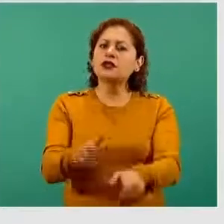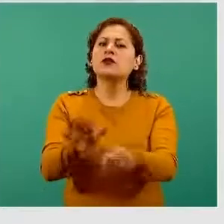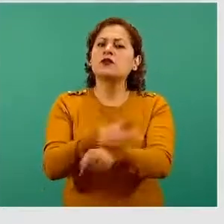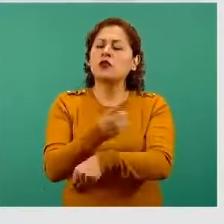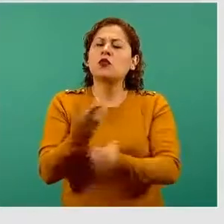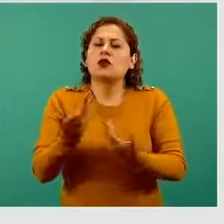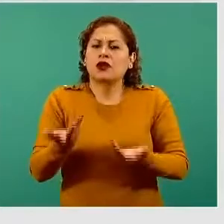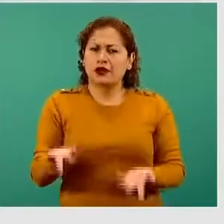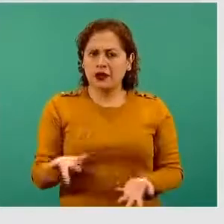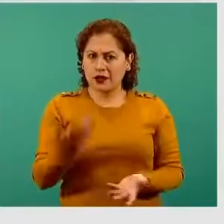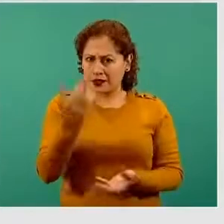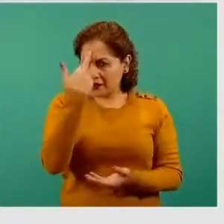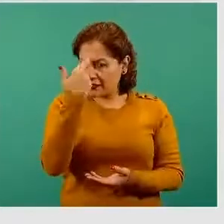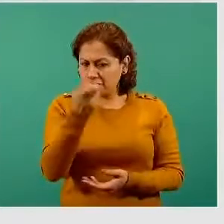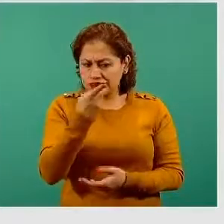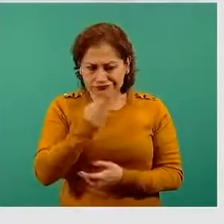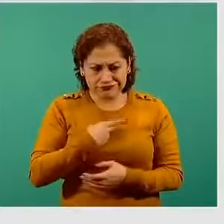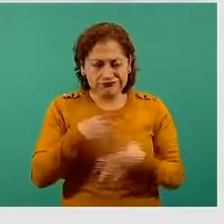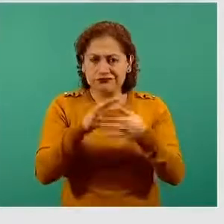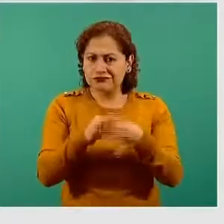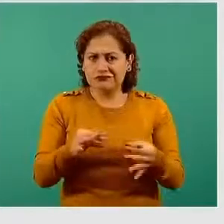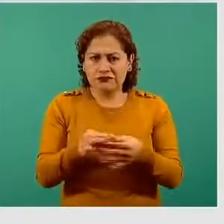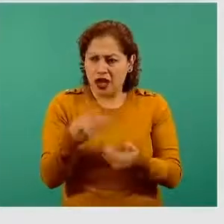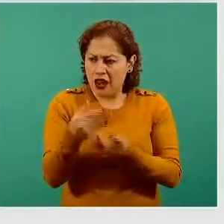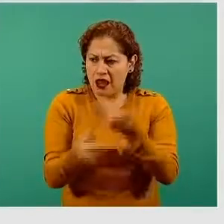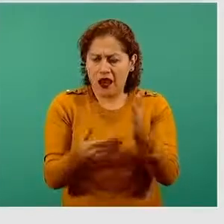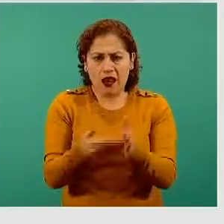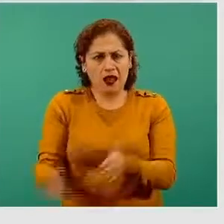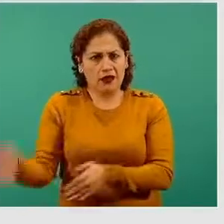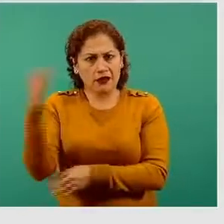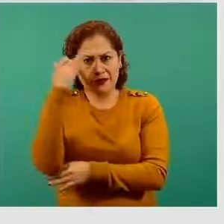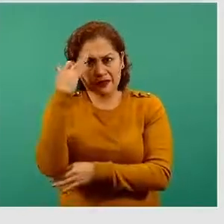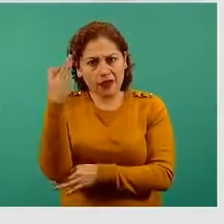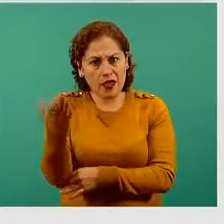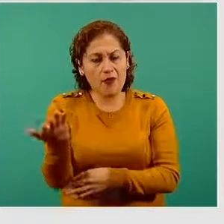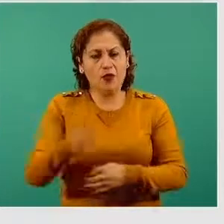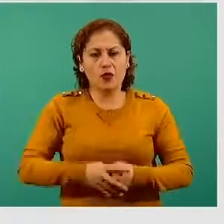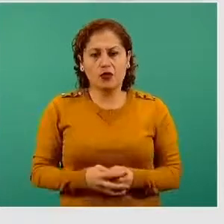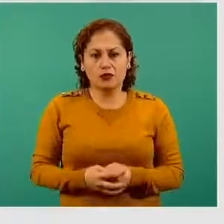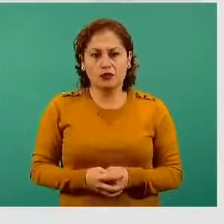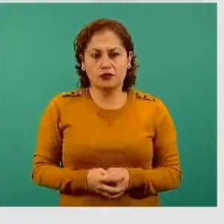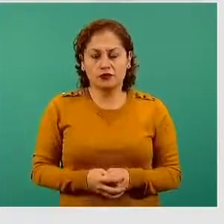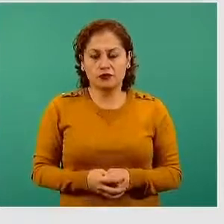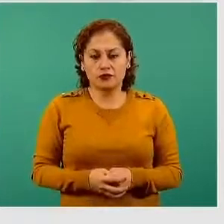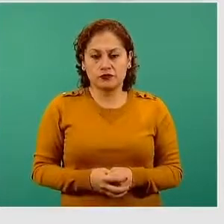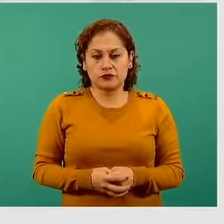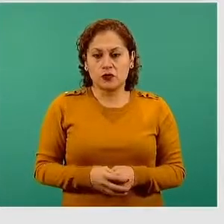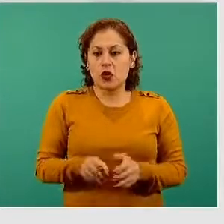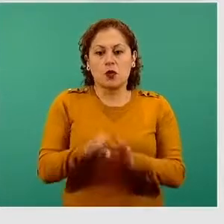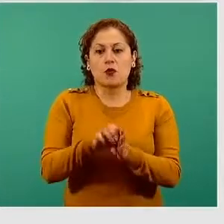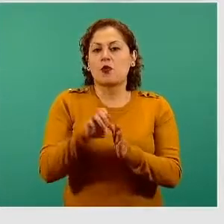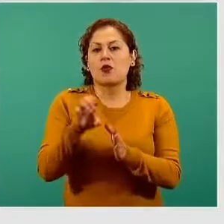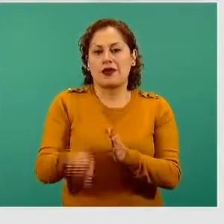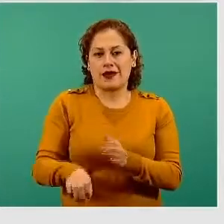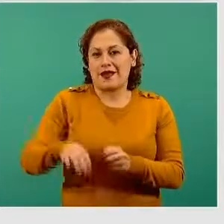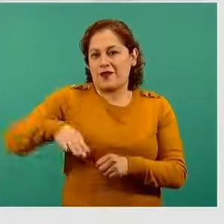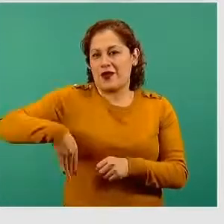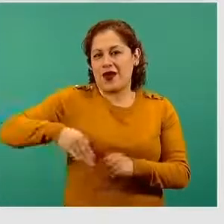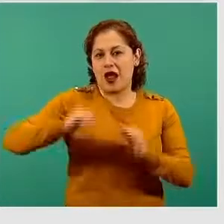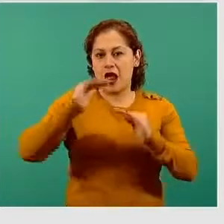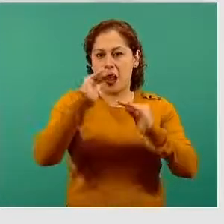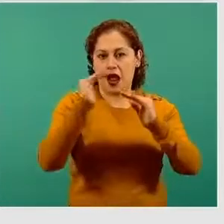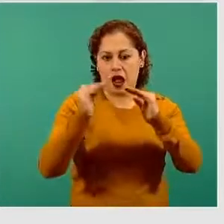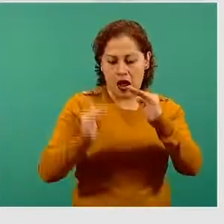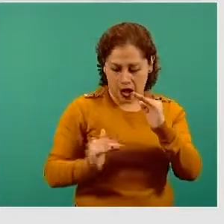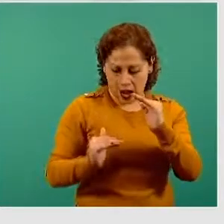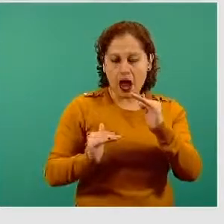porcentaje, en la tendencia, ¿no? Respecto de lo que venía ocurriendo que bajaba 20% al inicio de